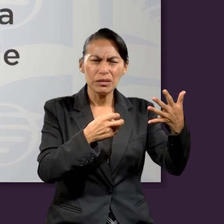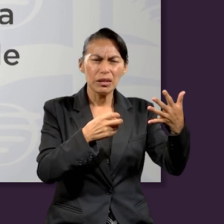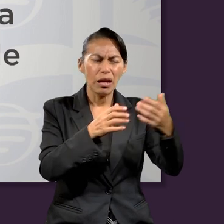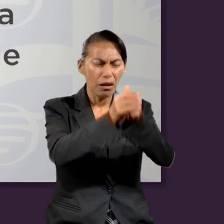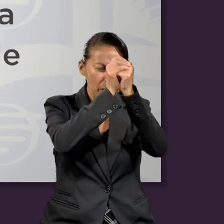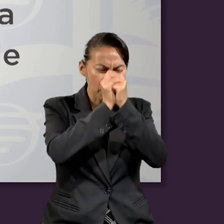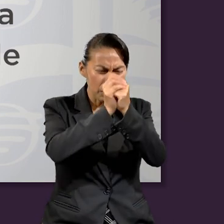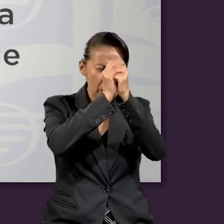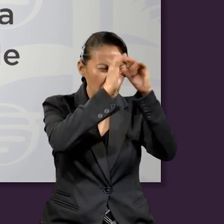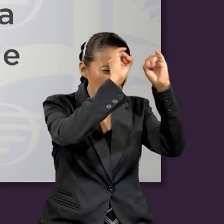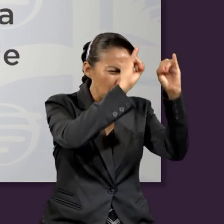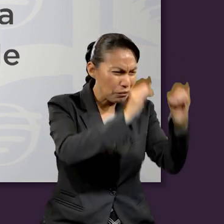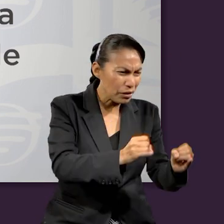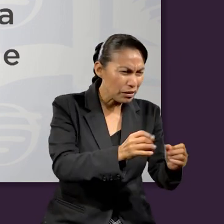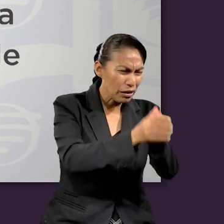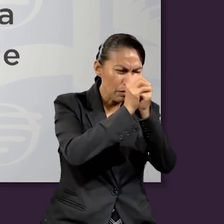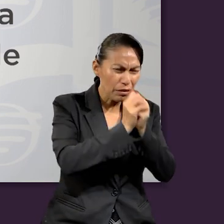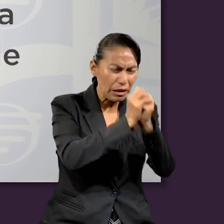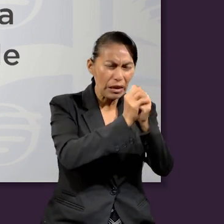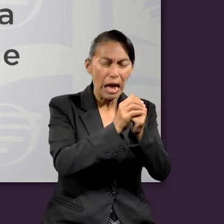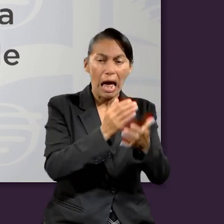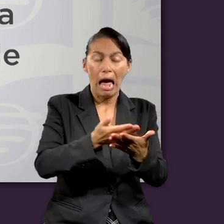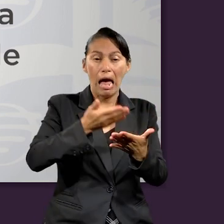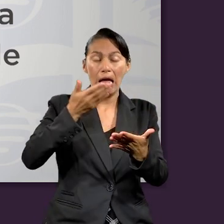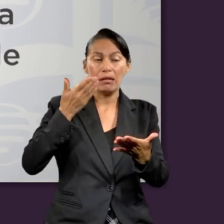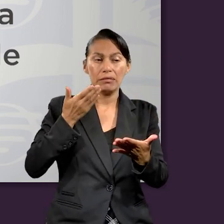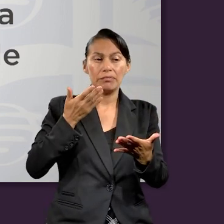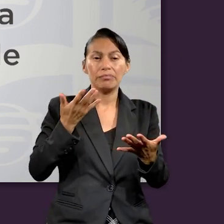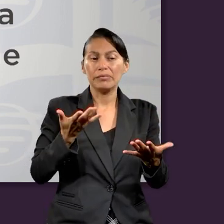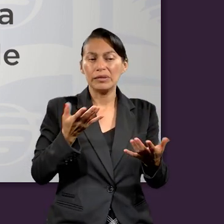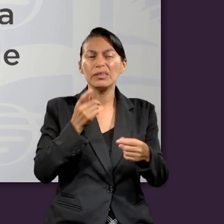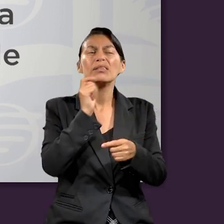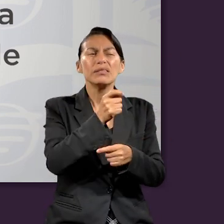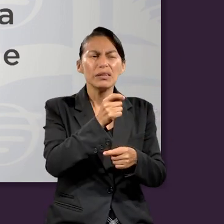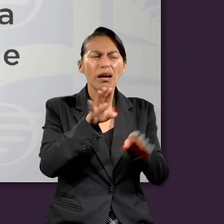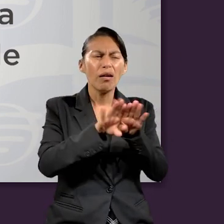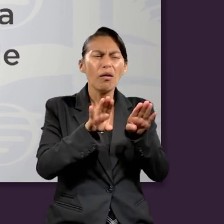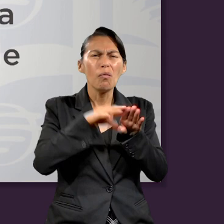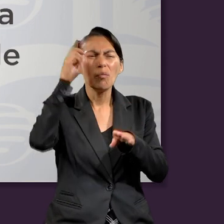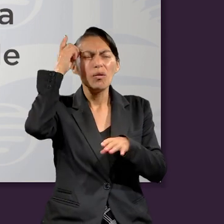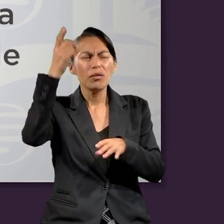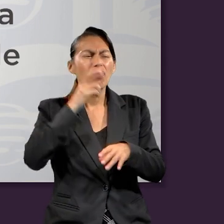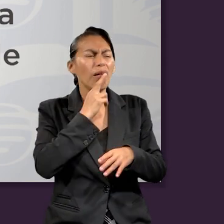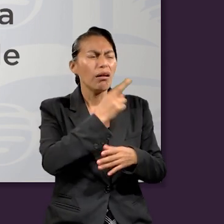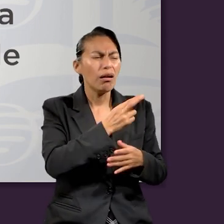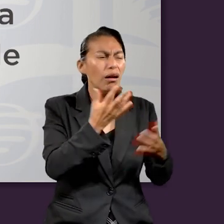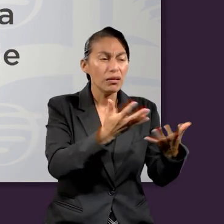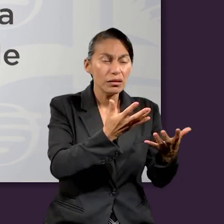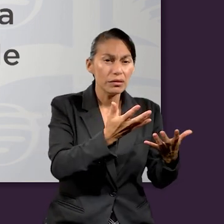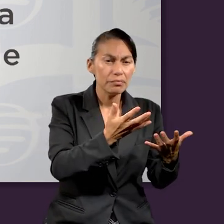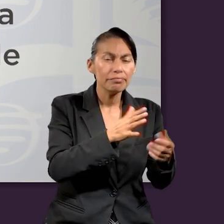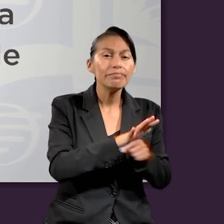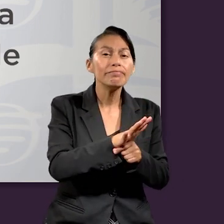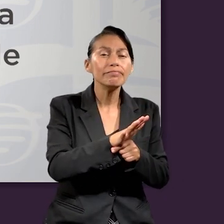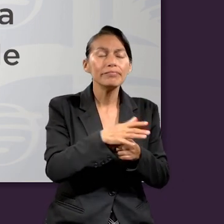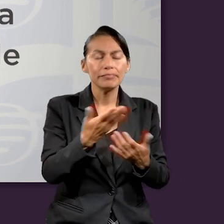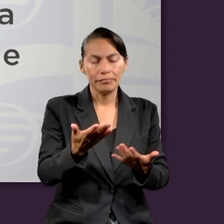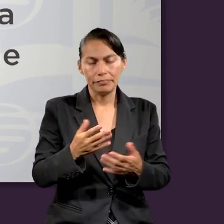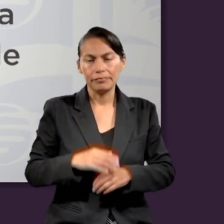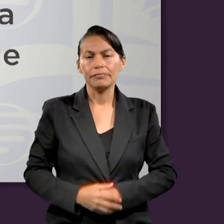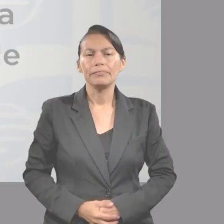sobre la adoración de imágenes en la antigua Babilonia y la respuesta de Dios a ella?